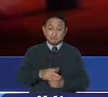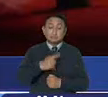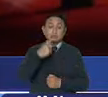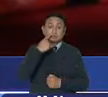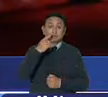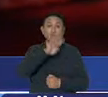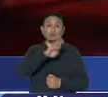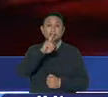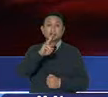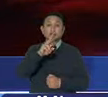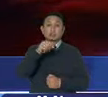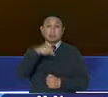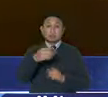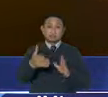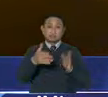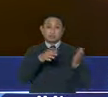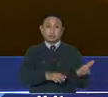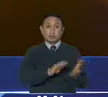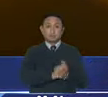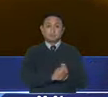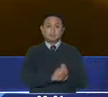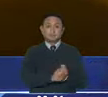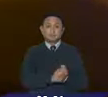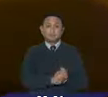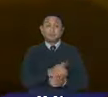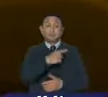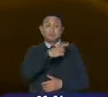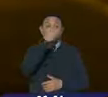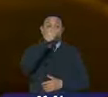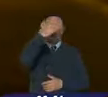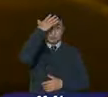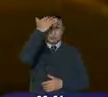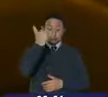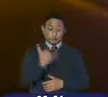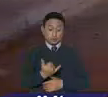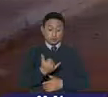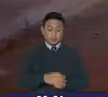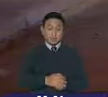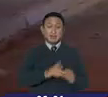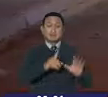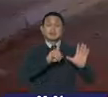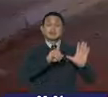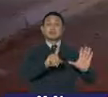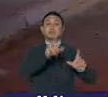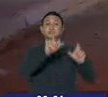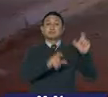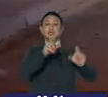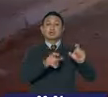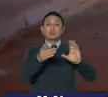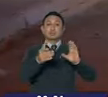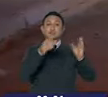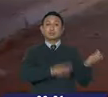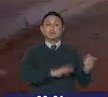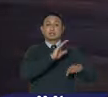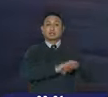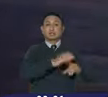años fue asesinado. Así suman ya 6 muertes violentas en la provincia Sáchila en lo que vamos del